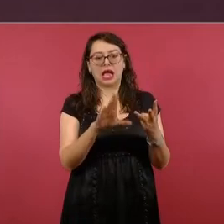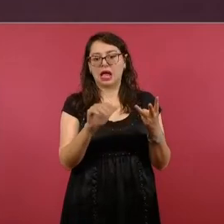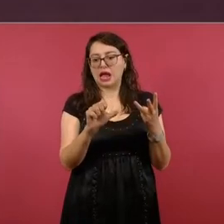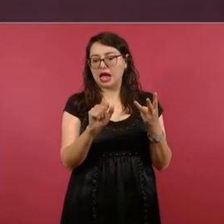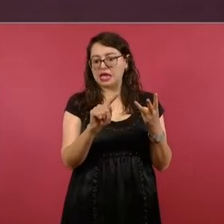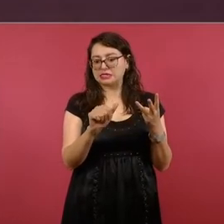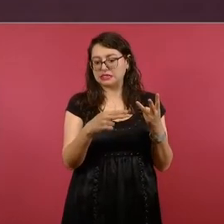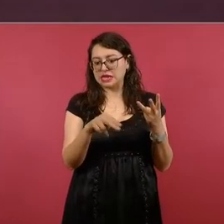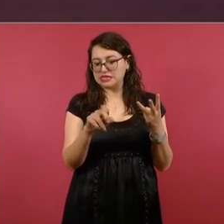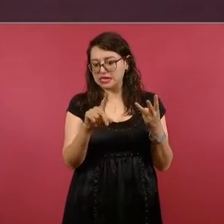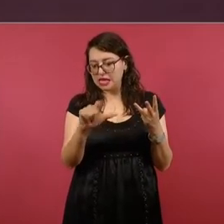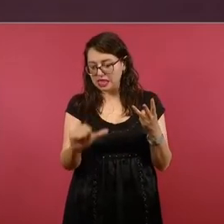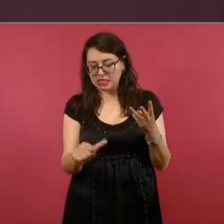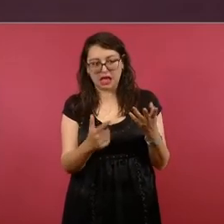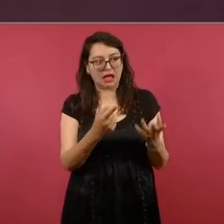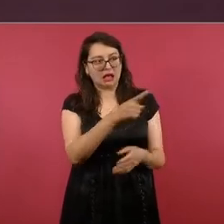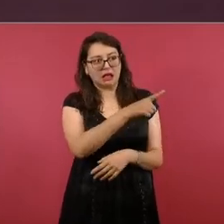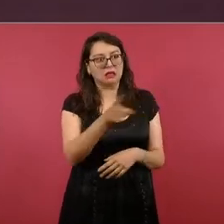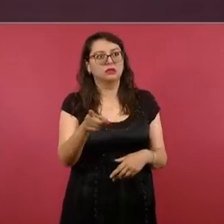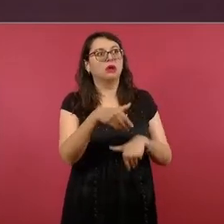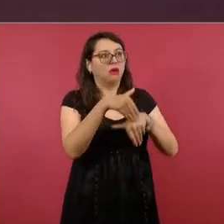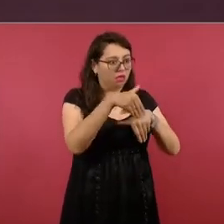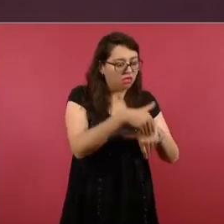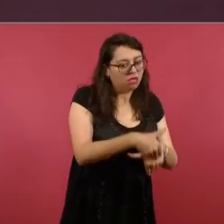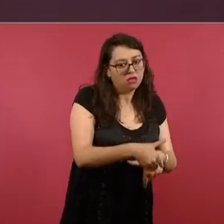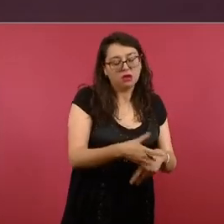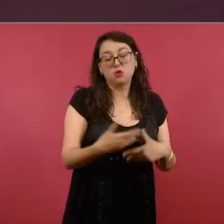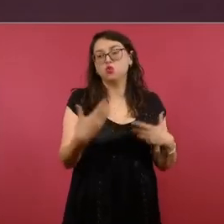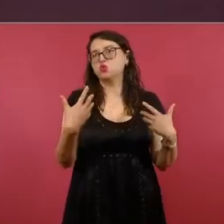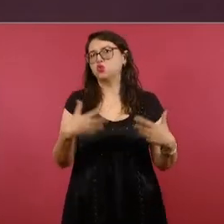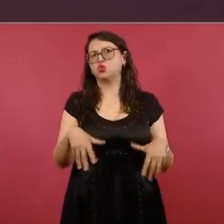Castañeda. Eso nunca lo imaginé.